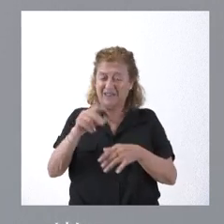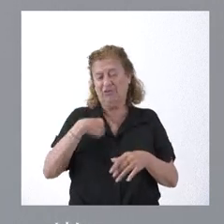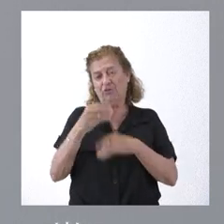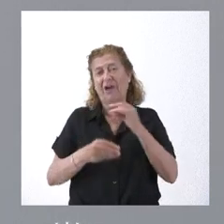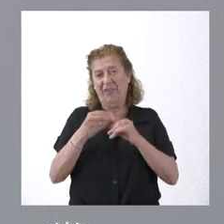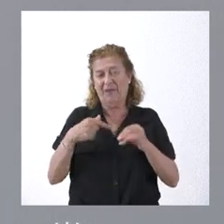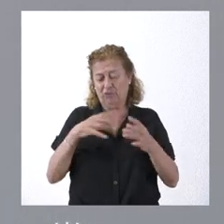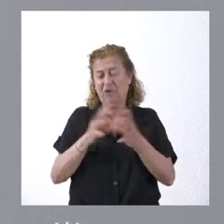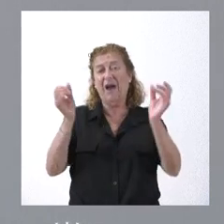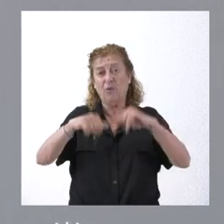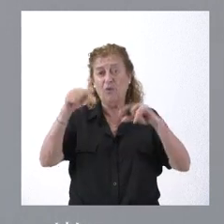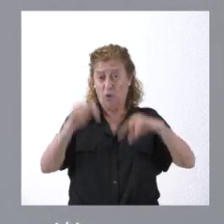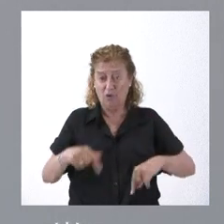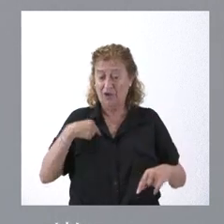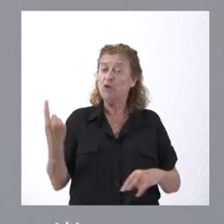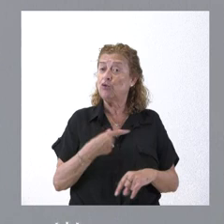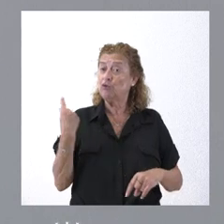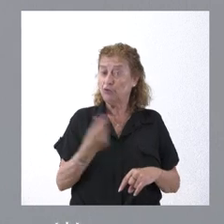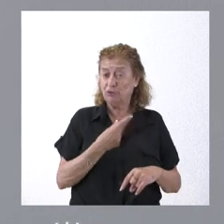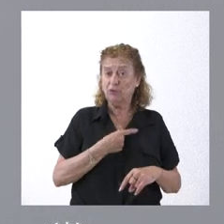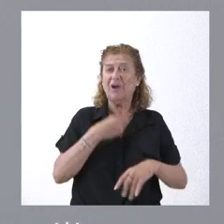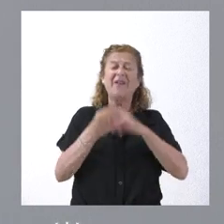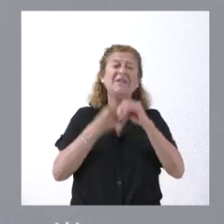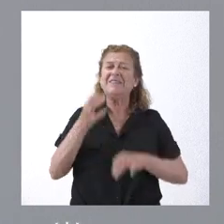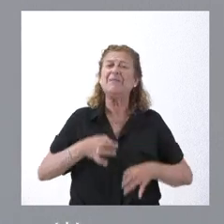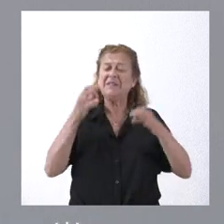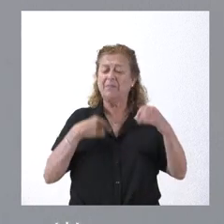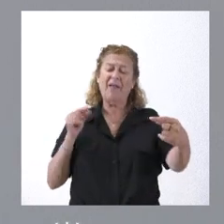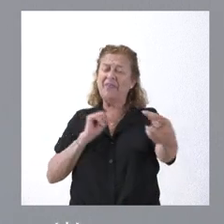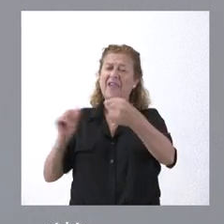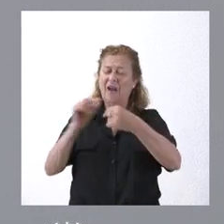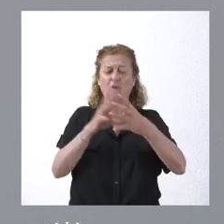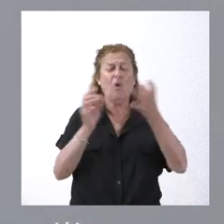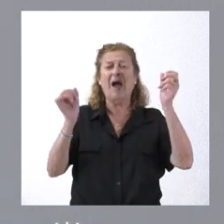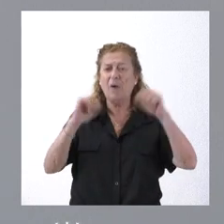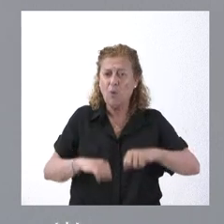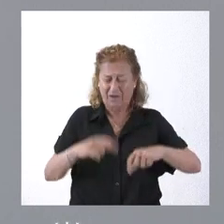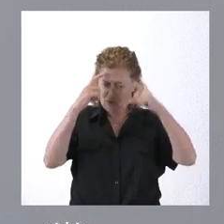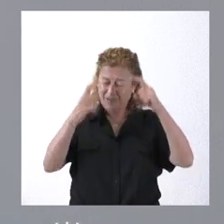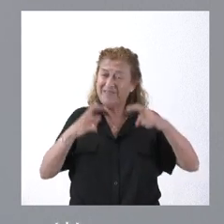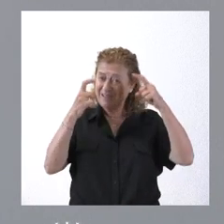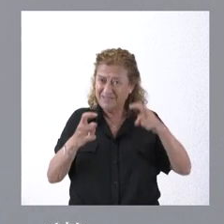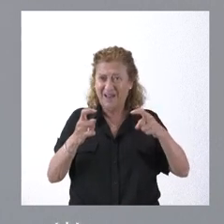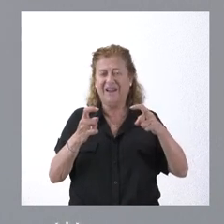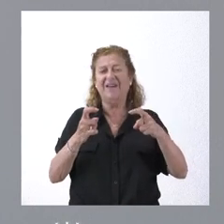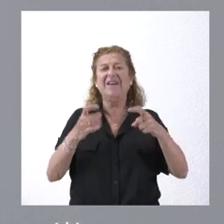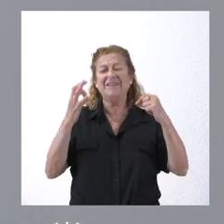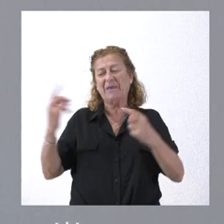en el acuerdo de hoy. Nosotros actuamos siempre desde el diálogo, desde el acuerdo, desde intentar contar con el